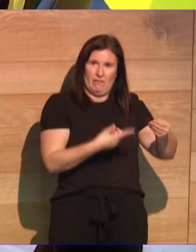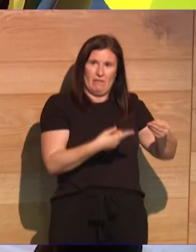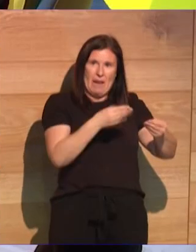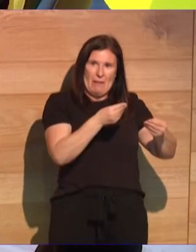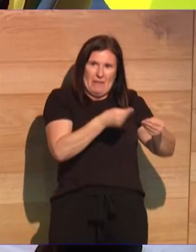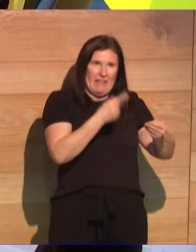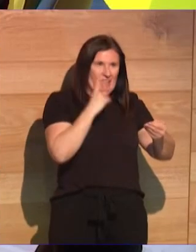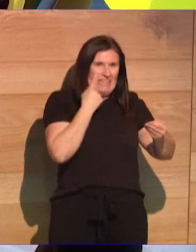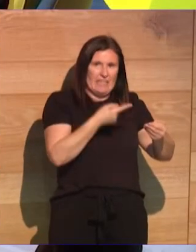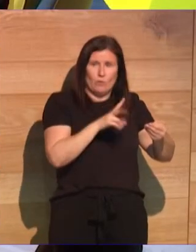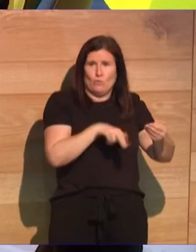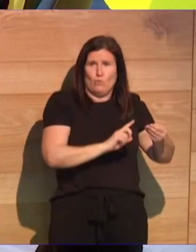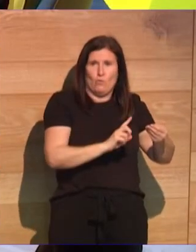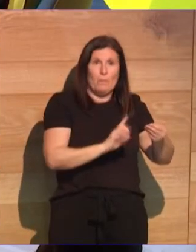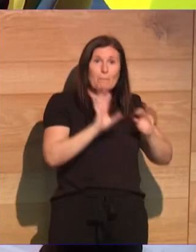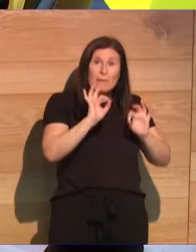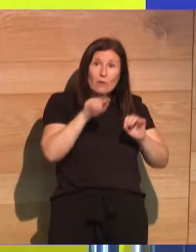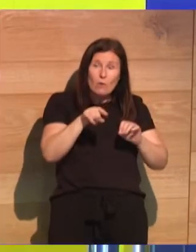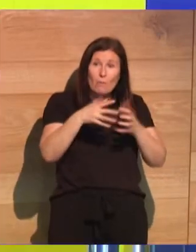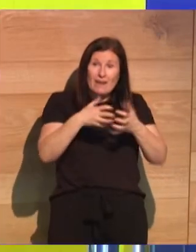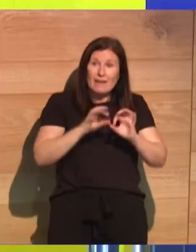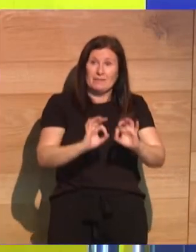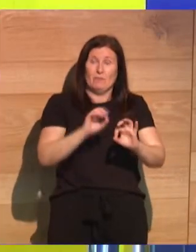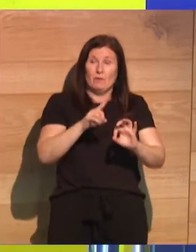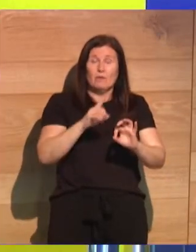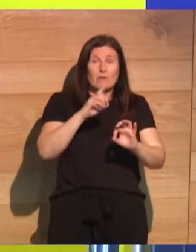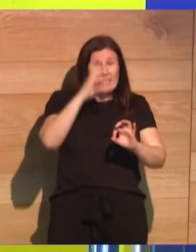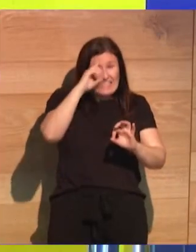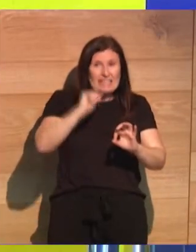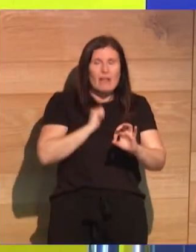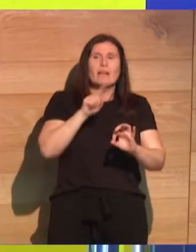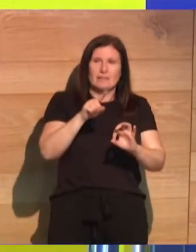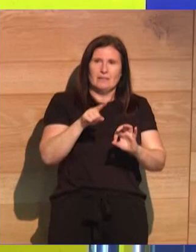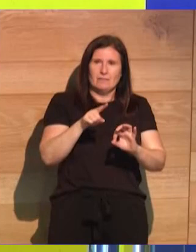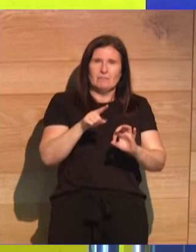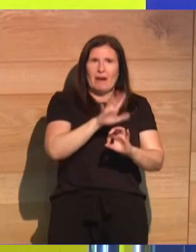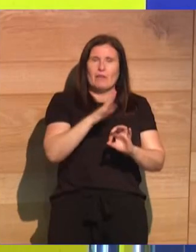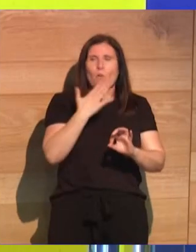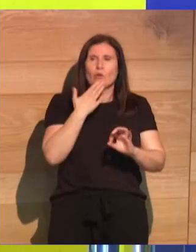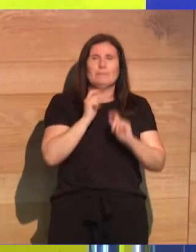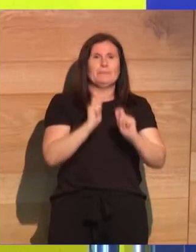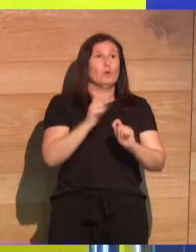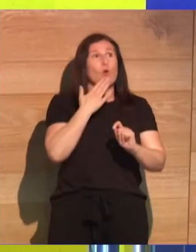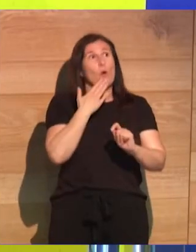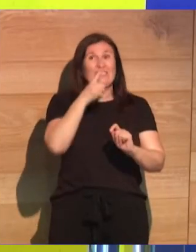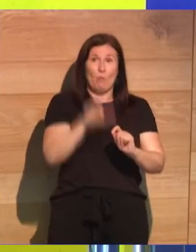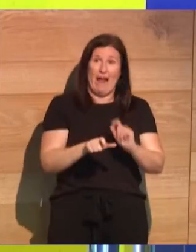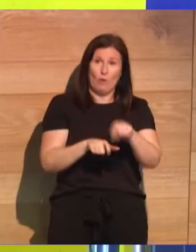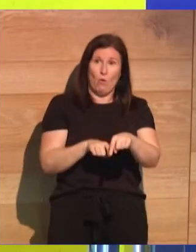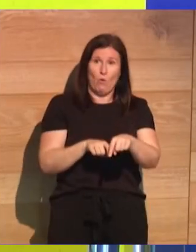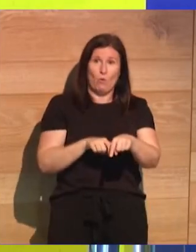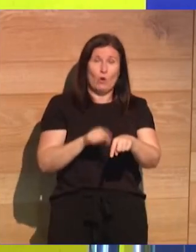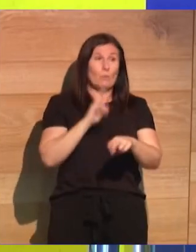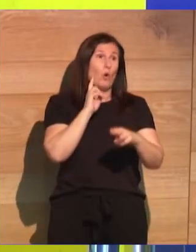sangre detecta. Eso sí lo hacemos con la inteligencia. ¿Por qué? Porque se llama inteligencia. Entonces, pues tiene